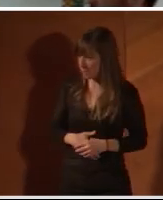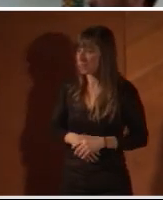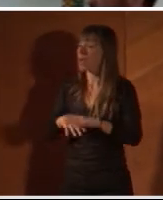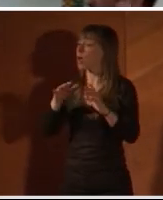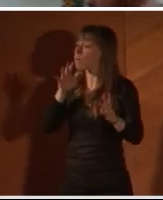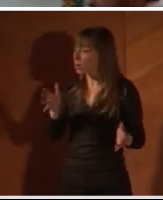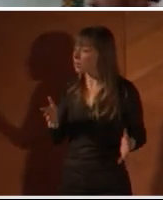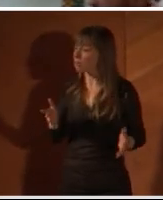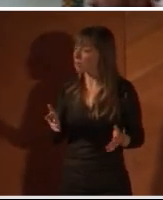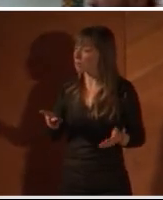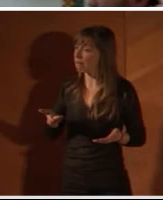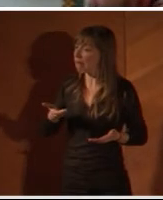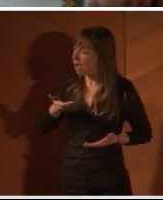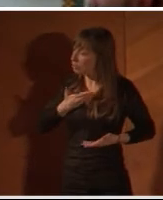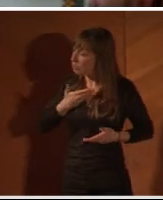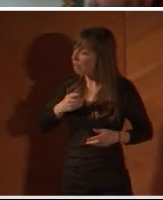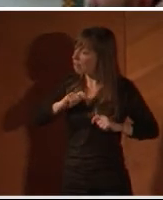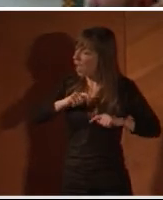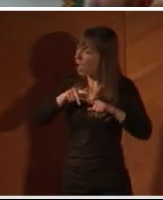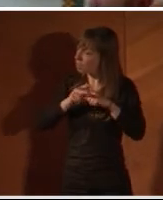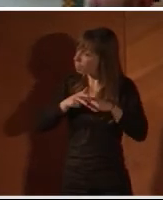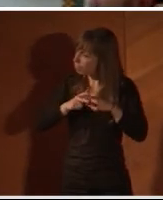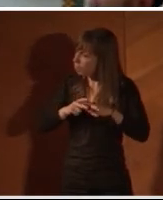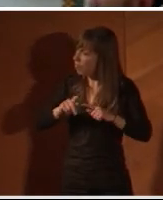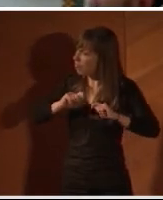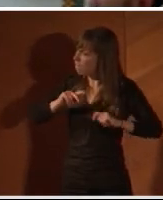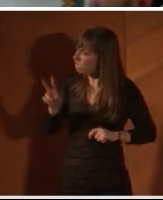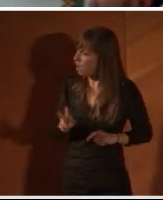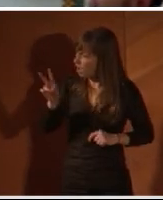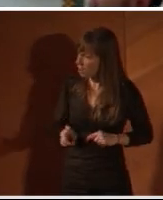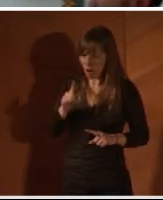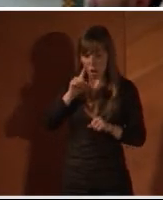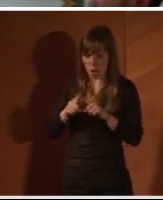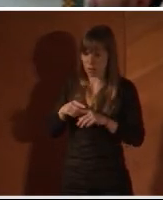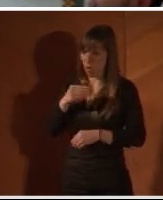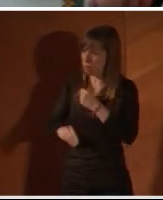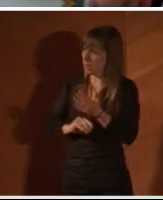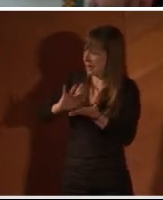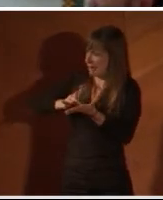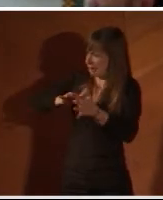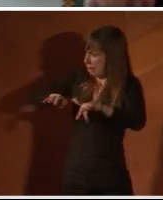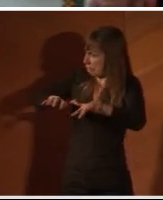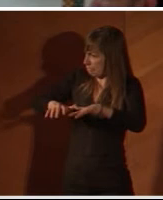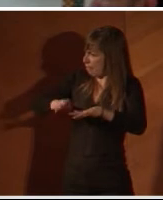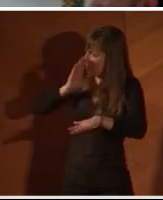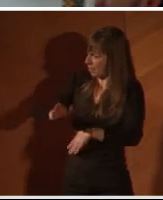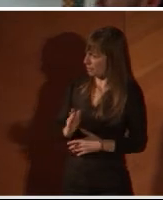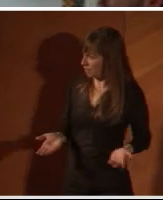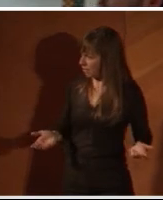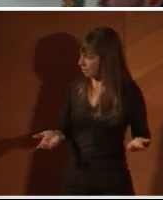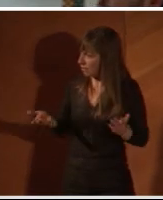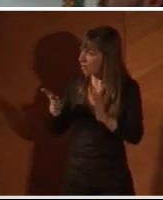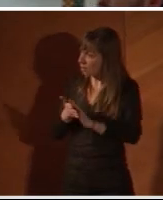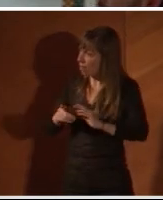eso resultan tan útiles las herramientas que posibilitan una democracia directa y digital. Son un avance por el